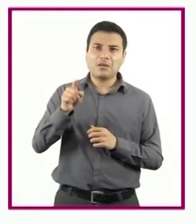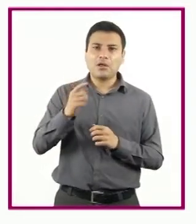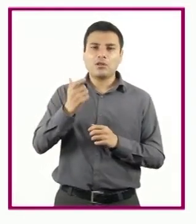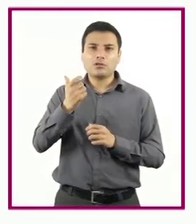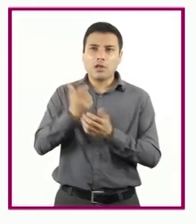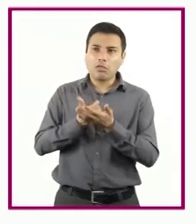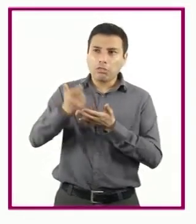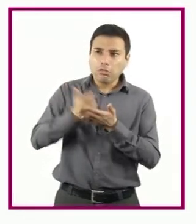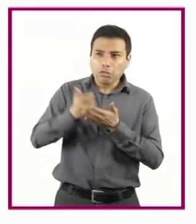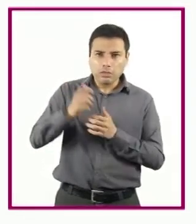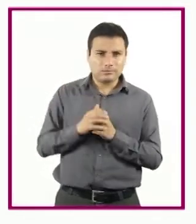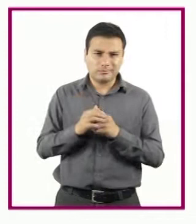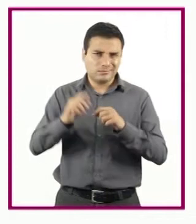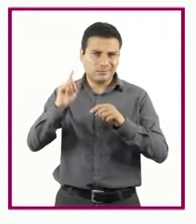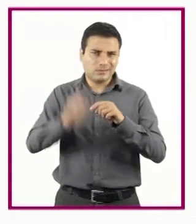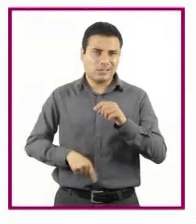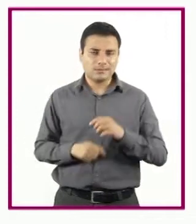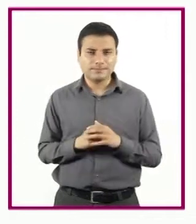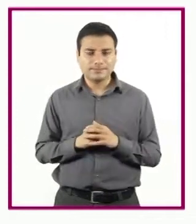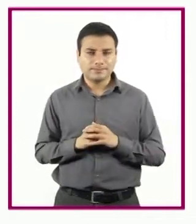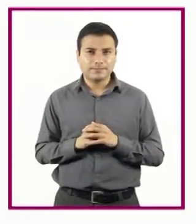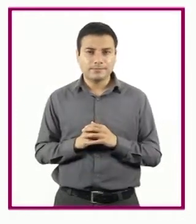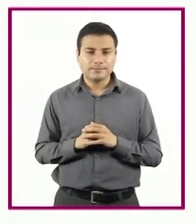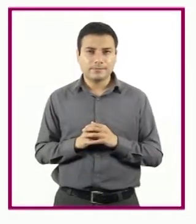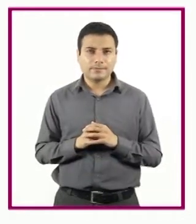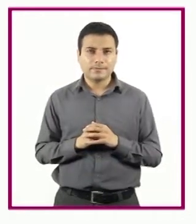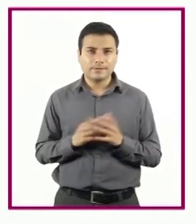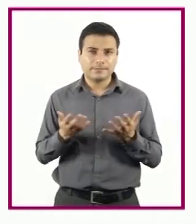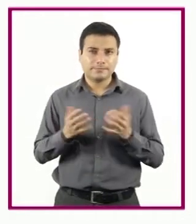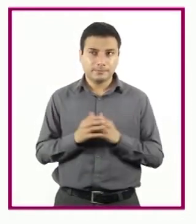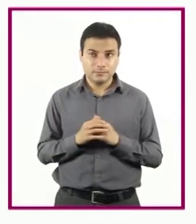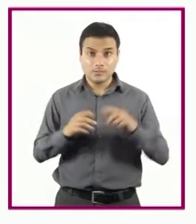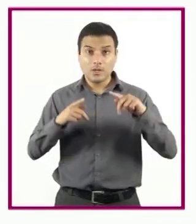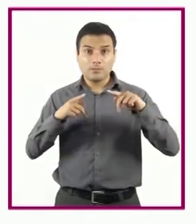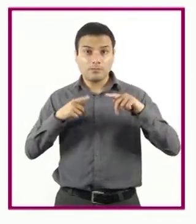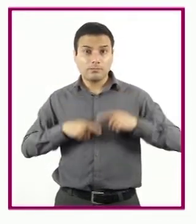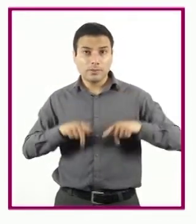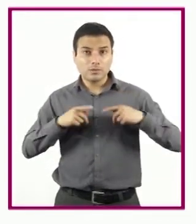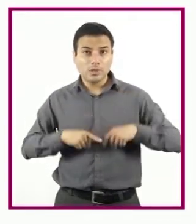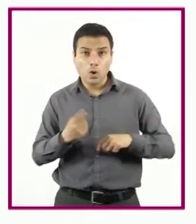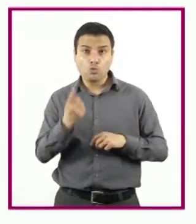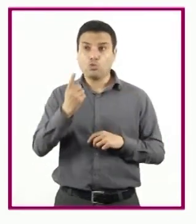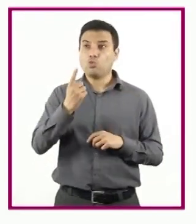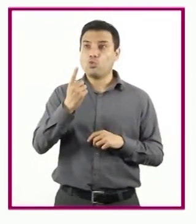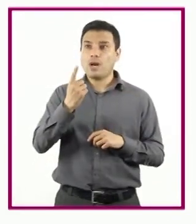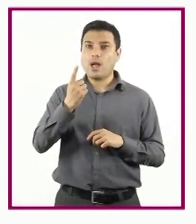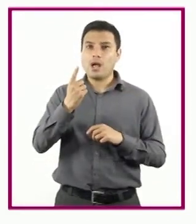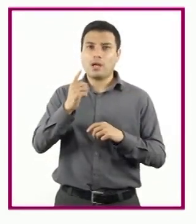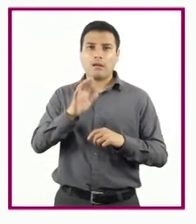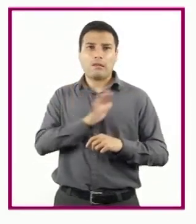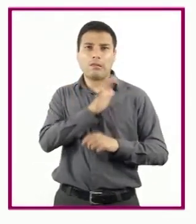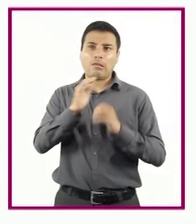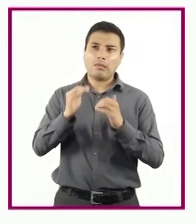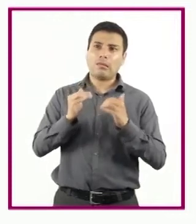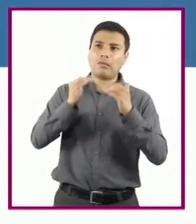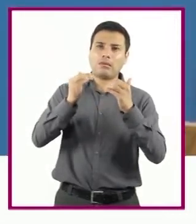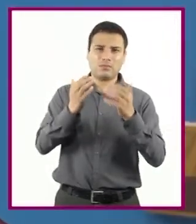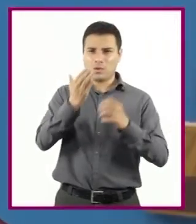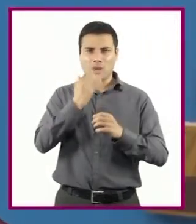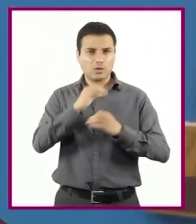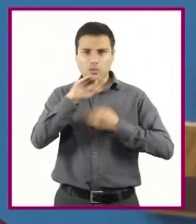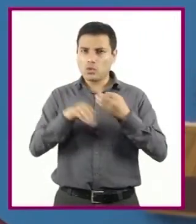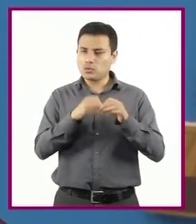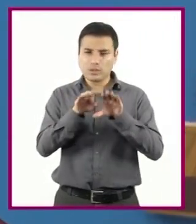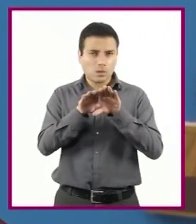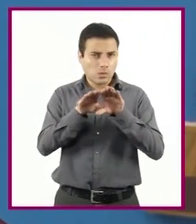gravámenes con que nos tenían oprimidos. Ninguno se distinguirá en calidad, sino que todos se nombrarán americanos. Por